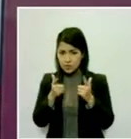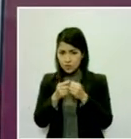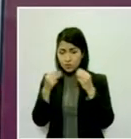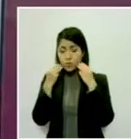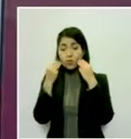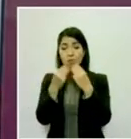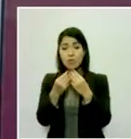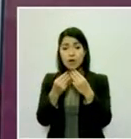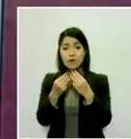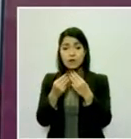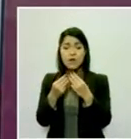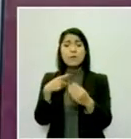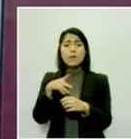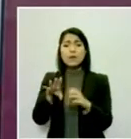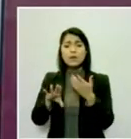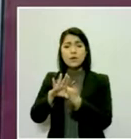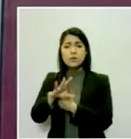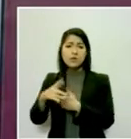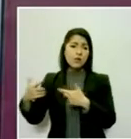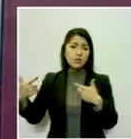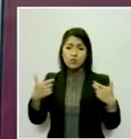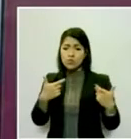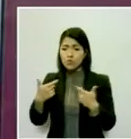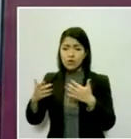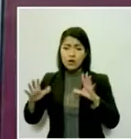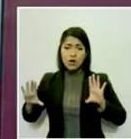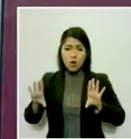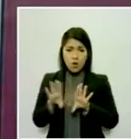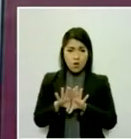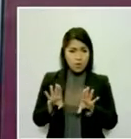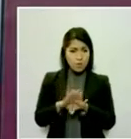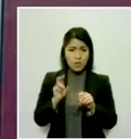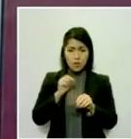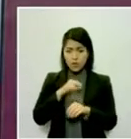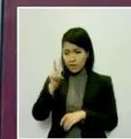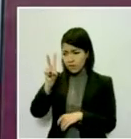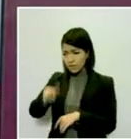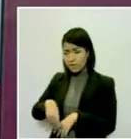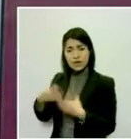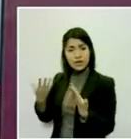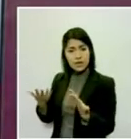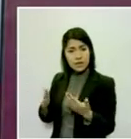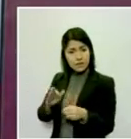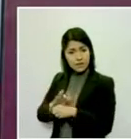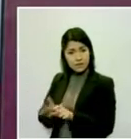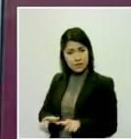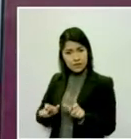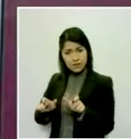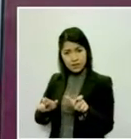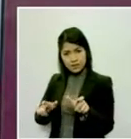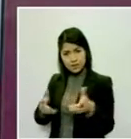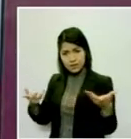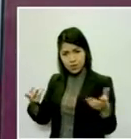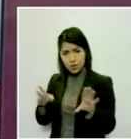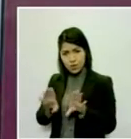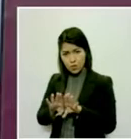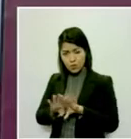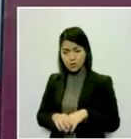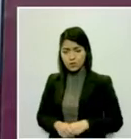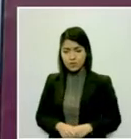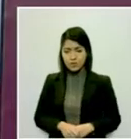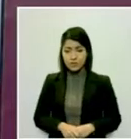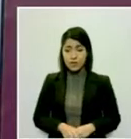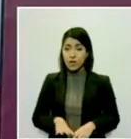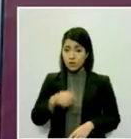En particular, ¿cómo evitar las confrontaciones con estas comunidades? ¿Cómo garantizarles? ¿Qué les dice a estas personas? Bueno, que